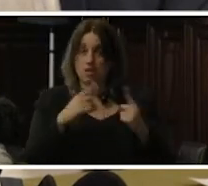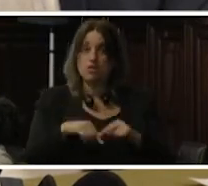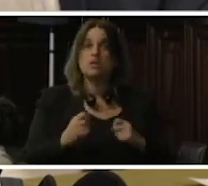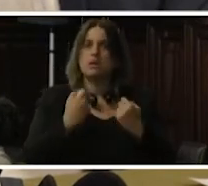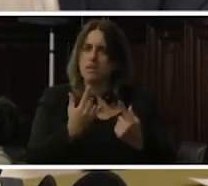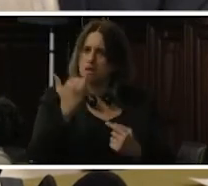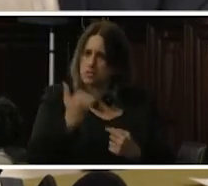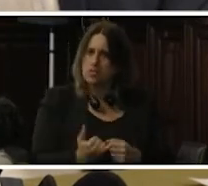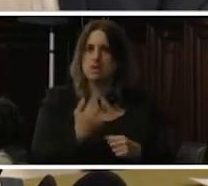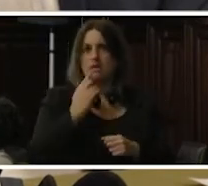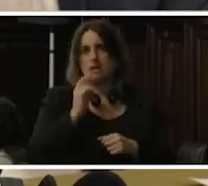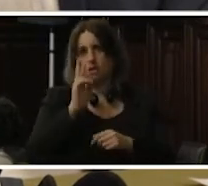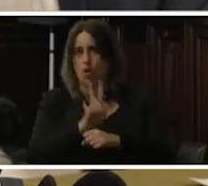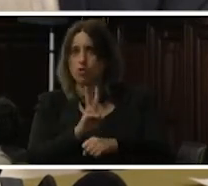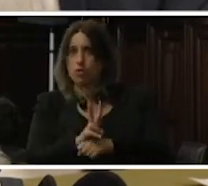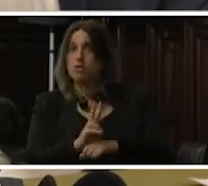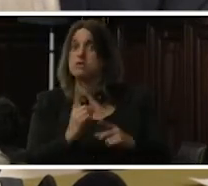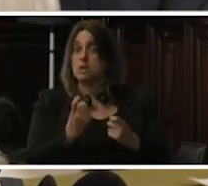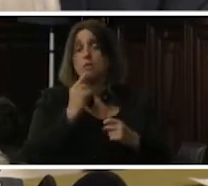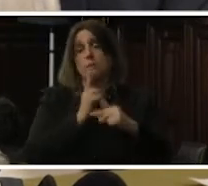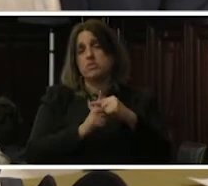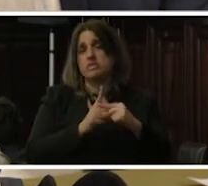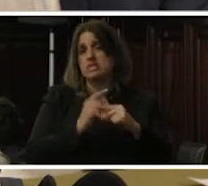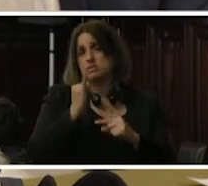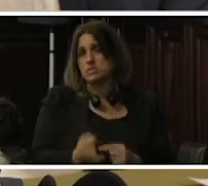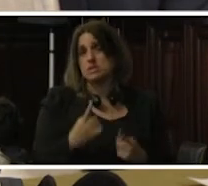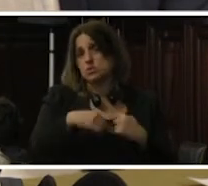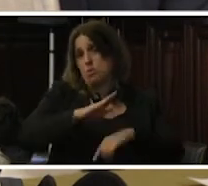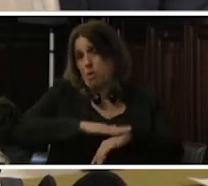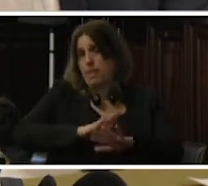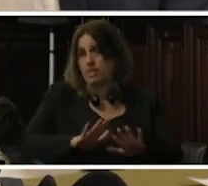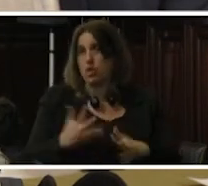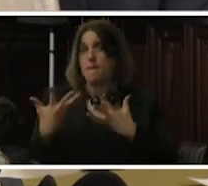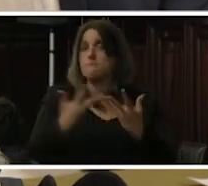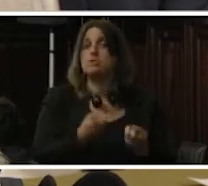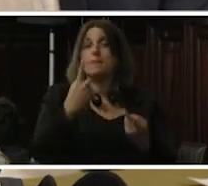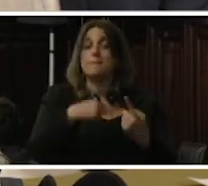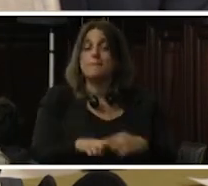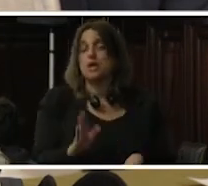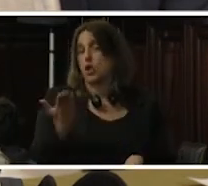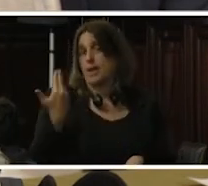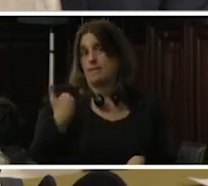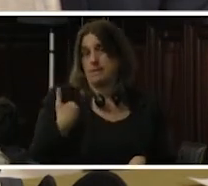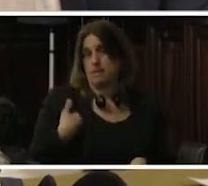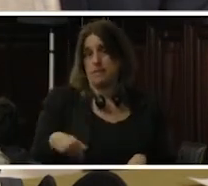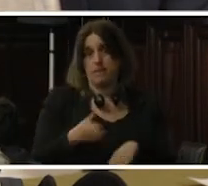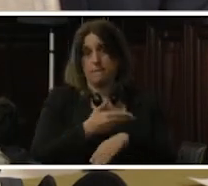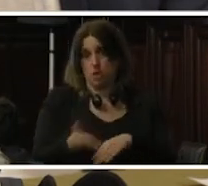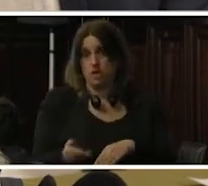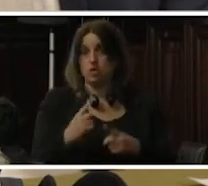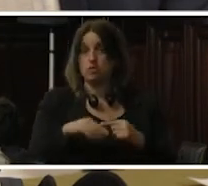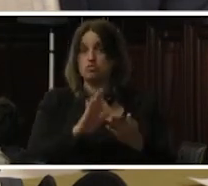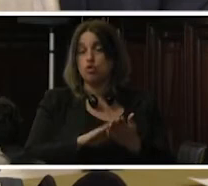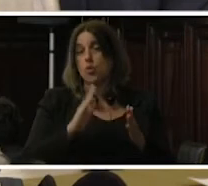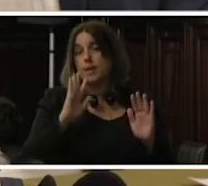esas medidas cautelares, cosa que vemos como algo positivo en su momento, pero lamentablemente, posteriormente, sobre el impulso